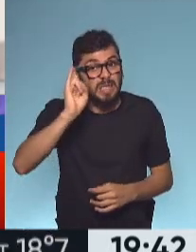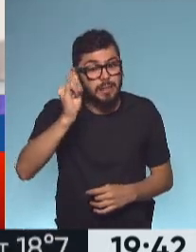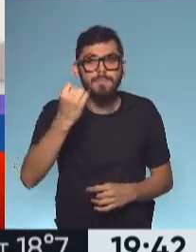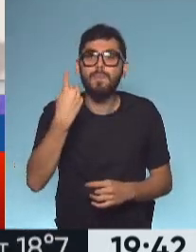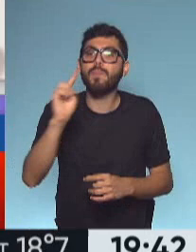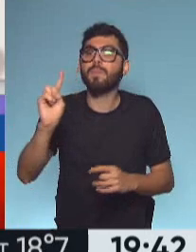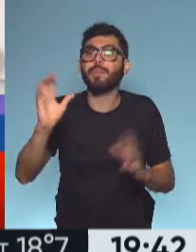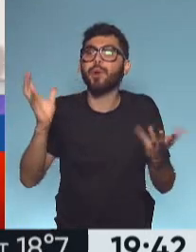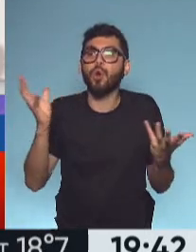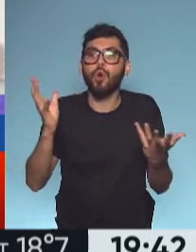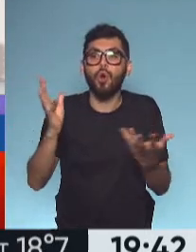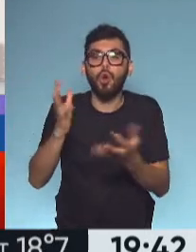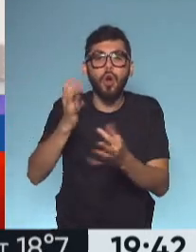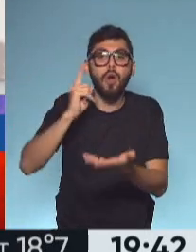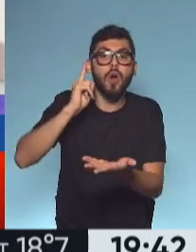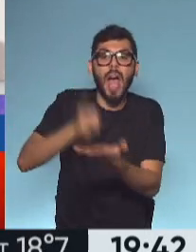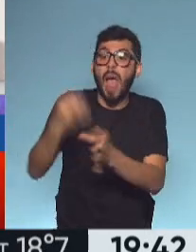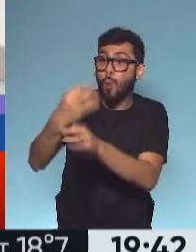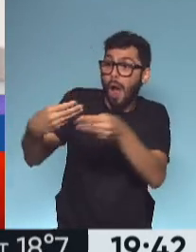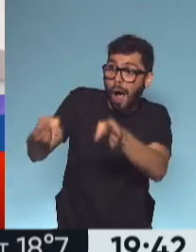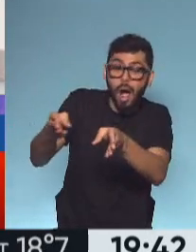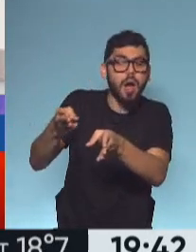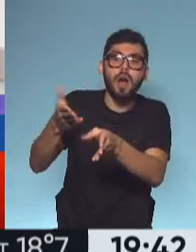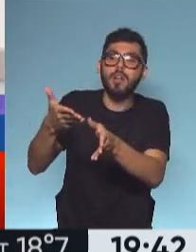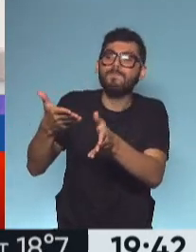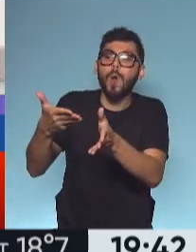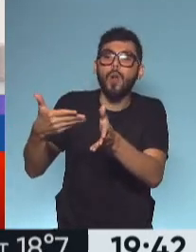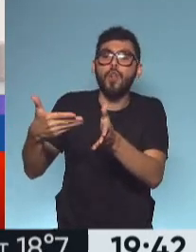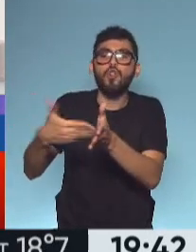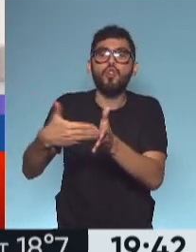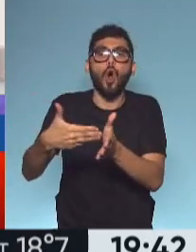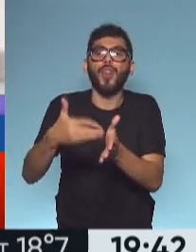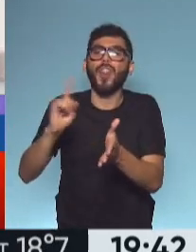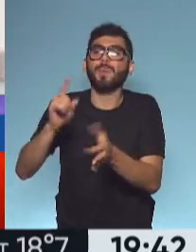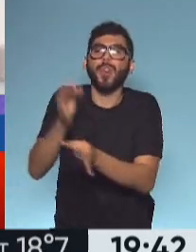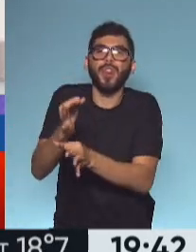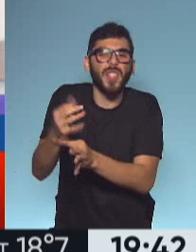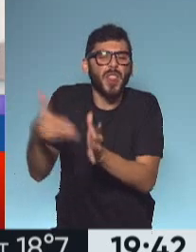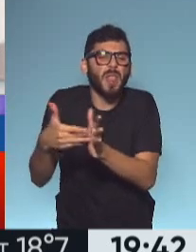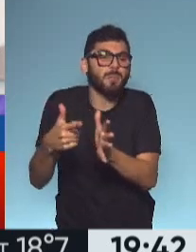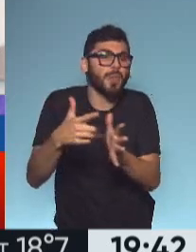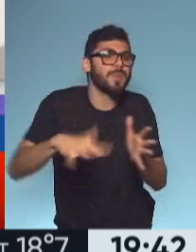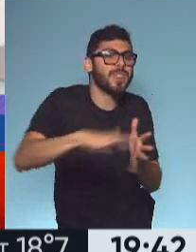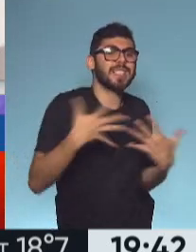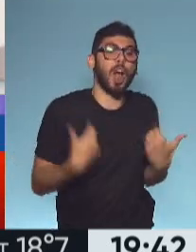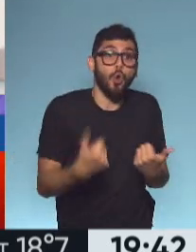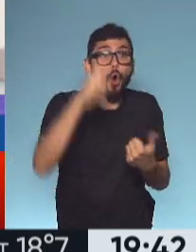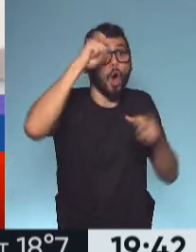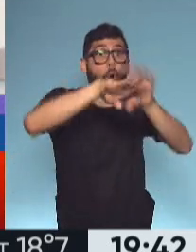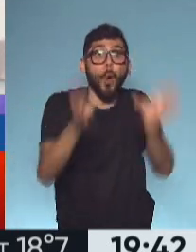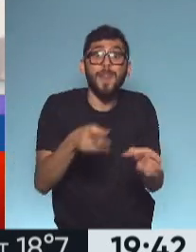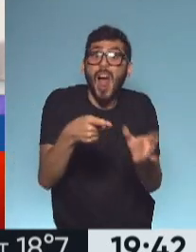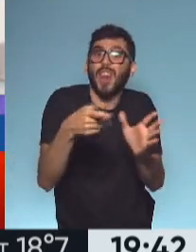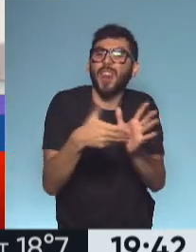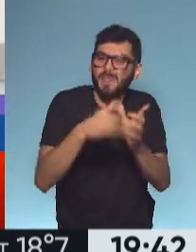momentos esa medida excede lo educativo y se vincula más al campo epidemiológico y sanitario, a la capacidad de respuesta de nuestros hospitales y